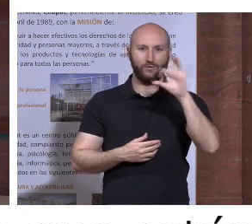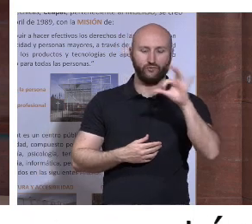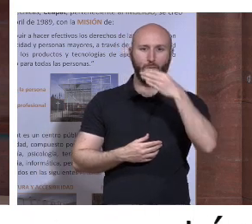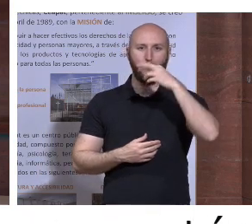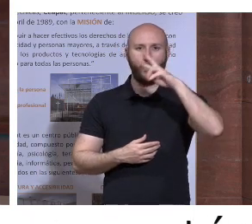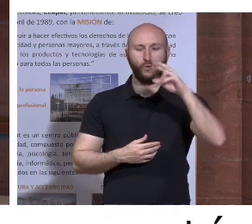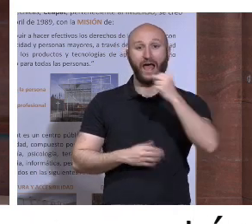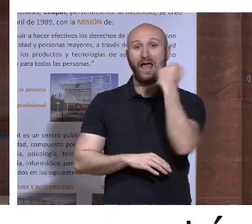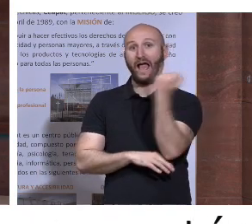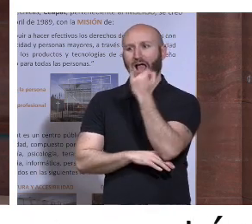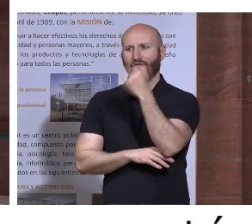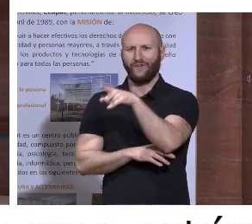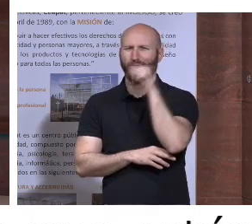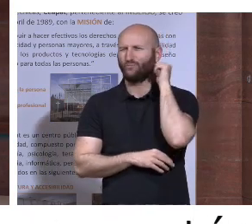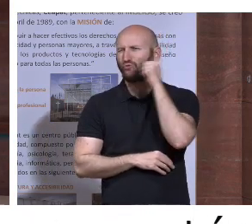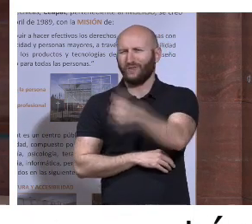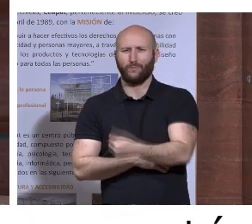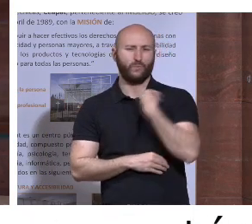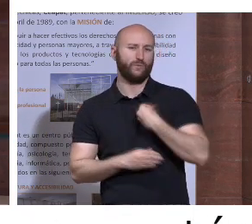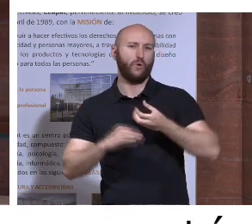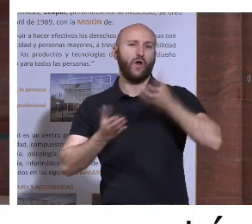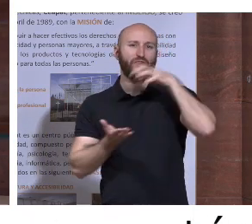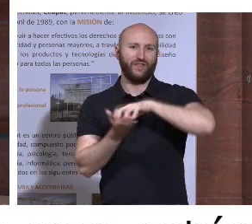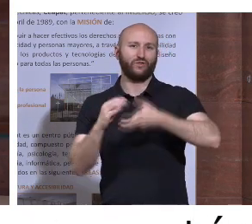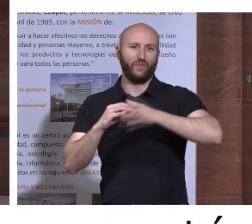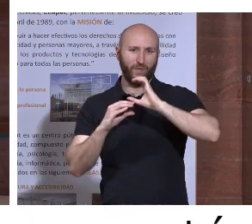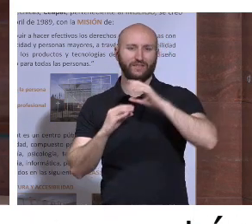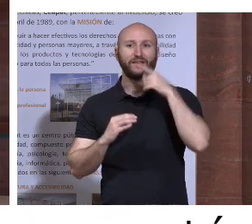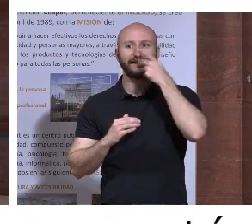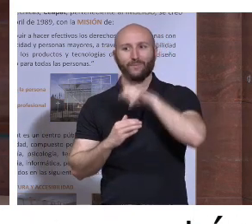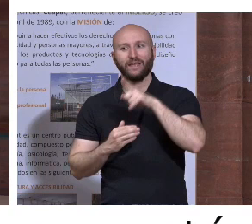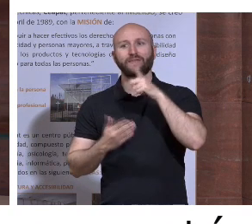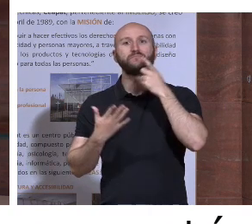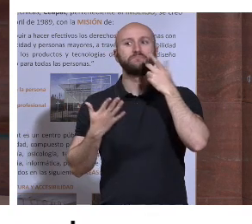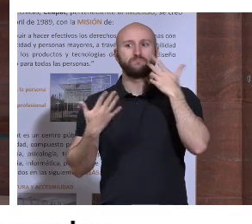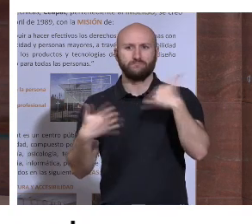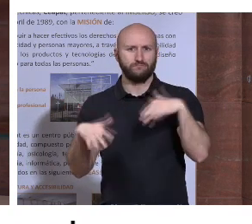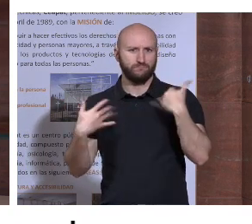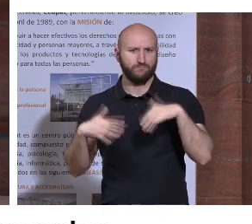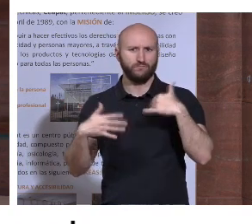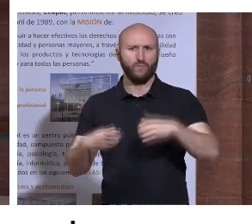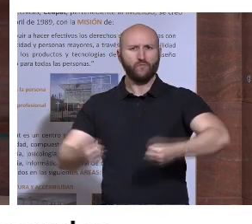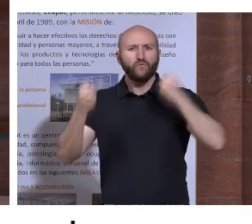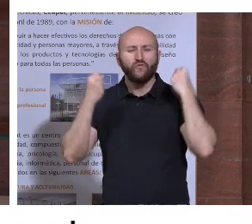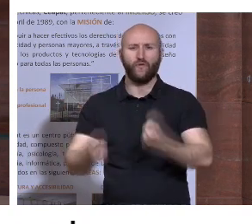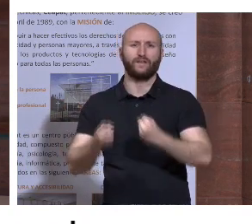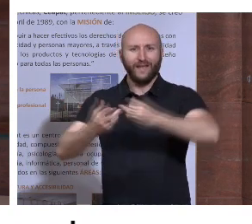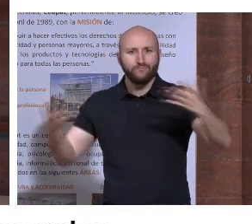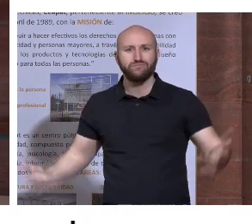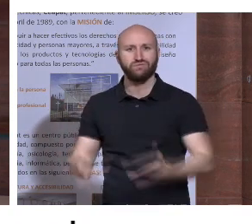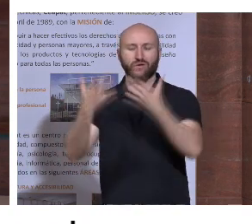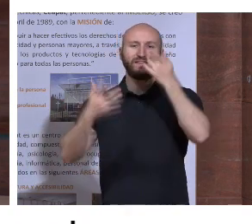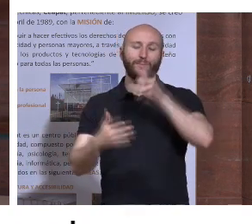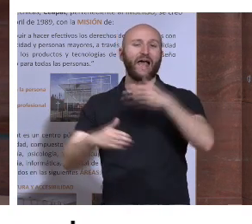jefe durante mucho tiempo de este centro y que ha sido un gran impulsor y facilitador